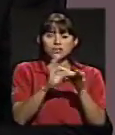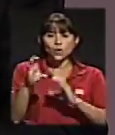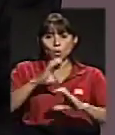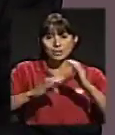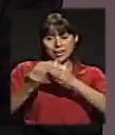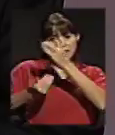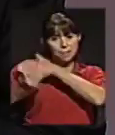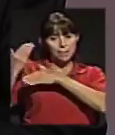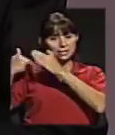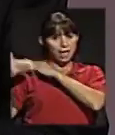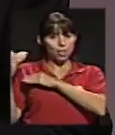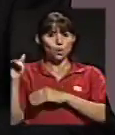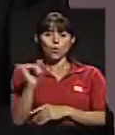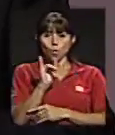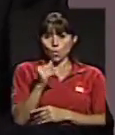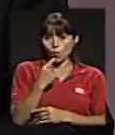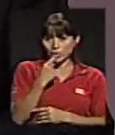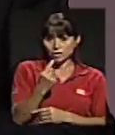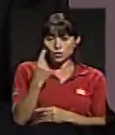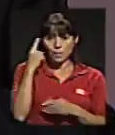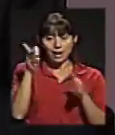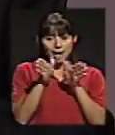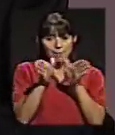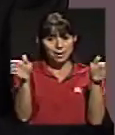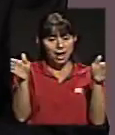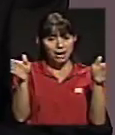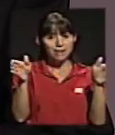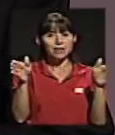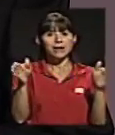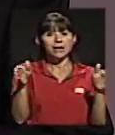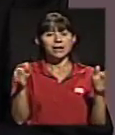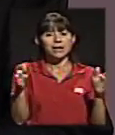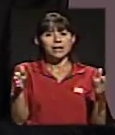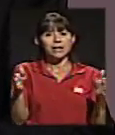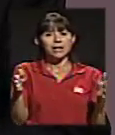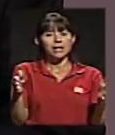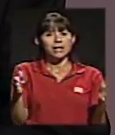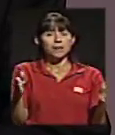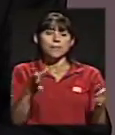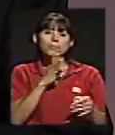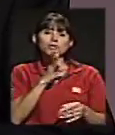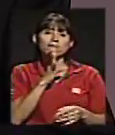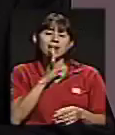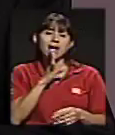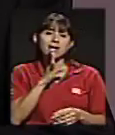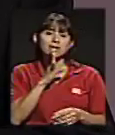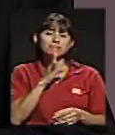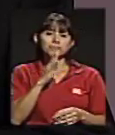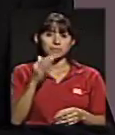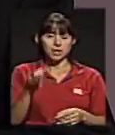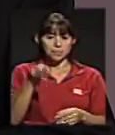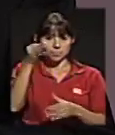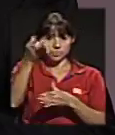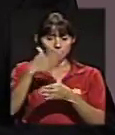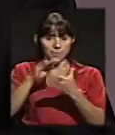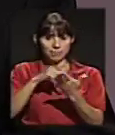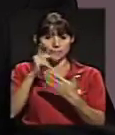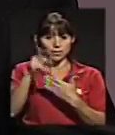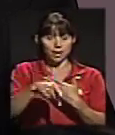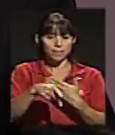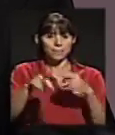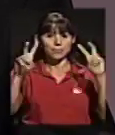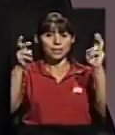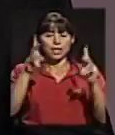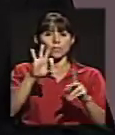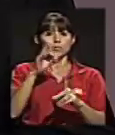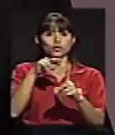pasado, tal como lo han sostenido. Para ampliar en esto, vamos a hablar de ello en el próximo segmento de su